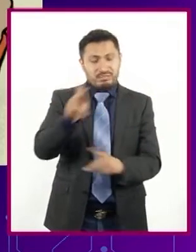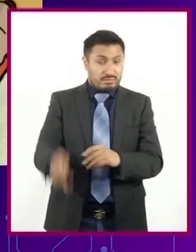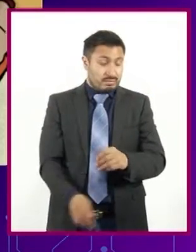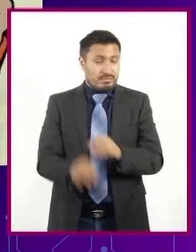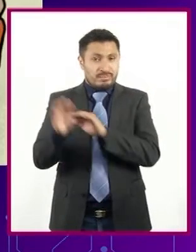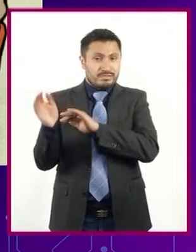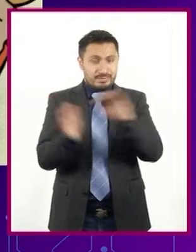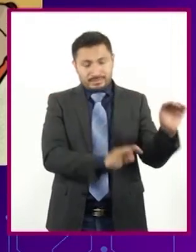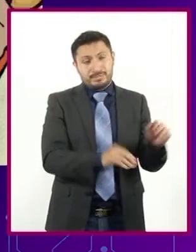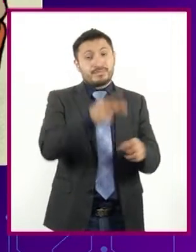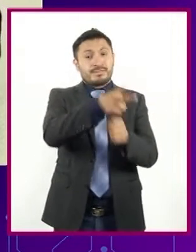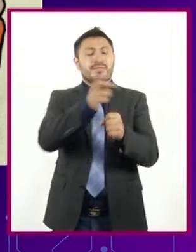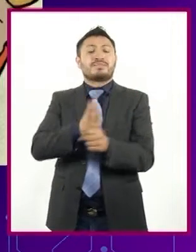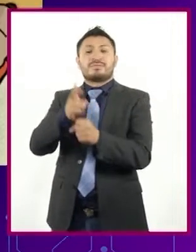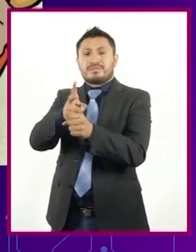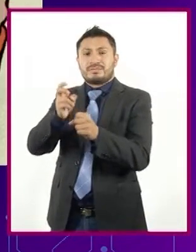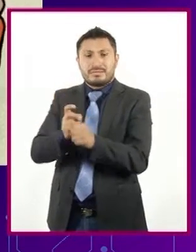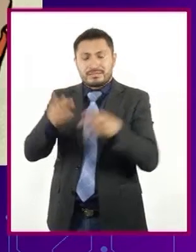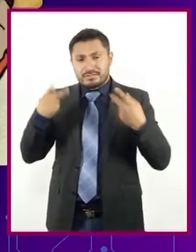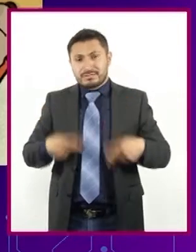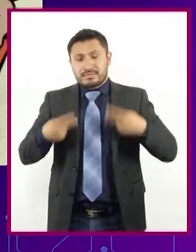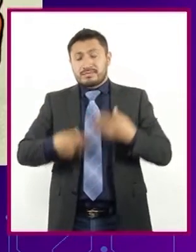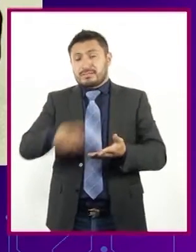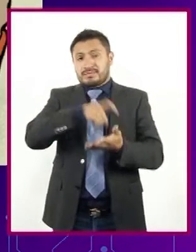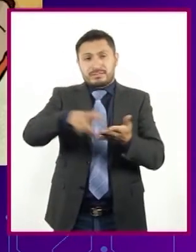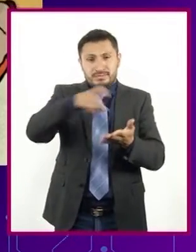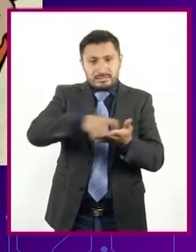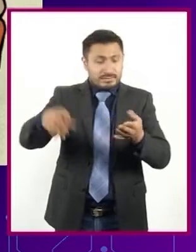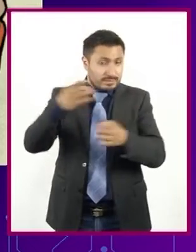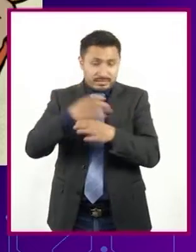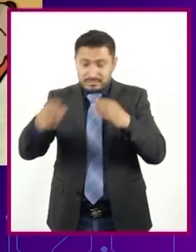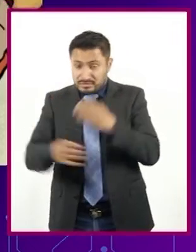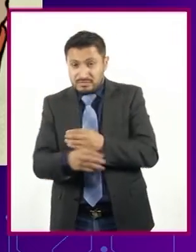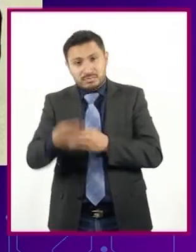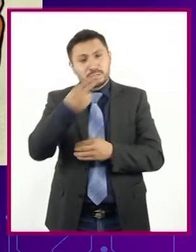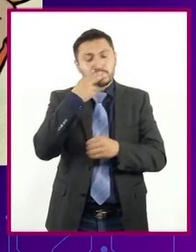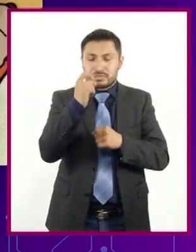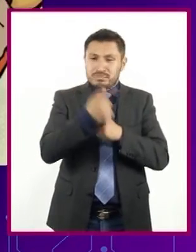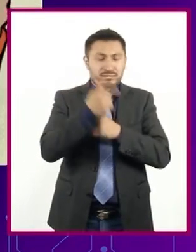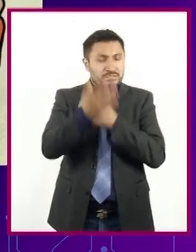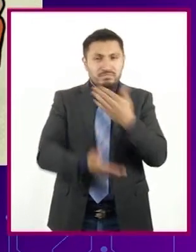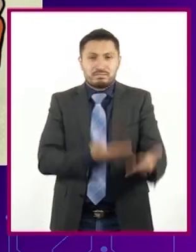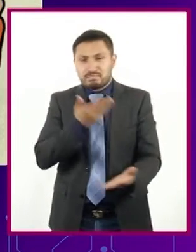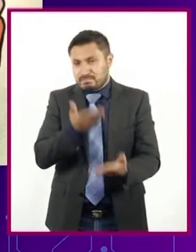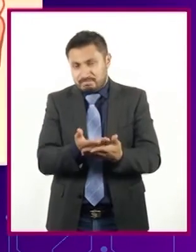otro, invitar a las personas a comprar un producto o utilizar un servicio.